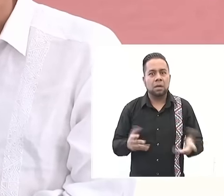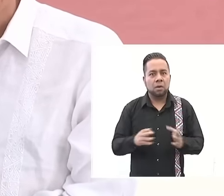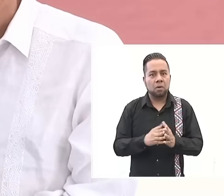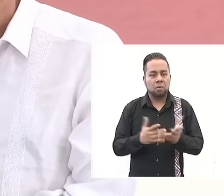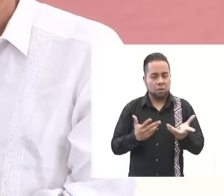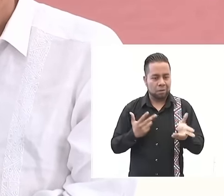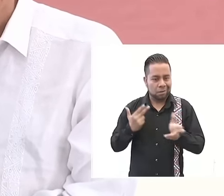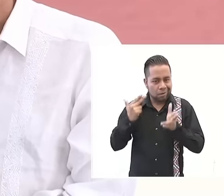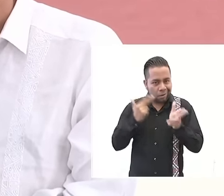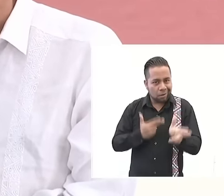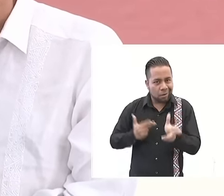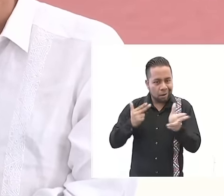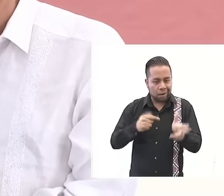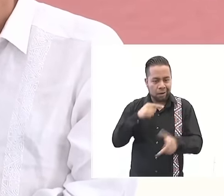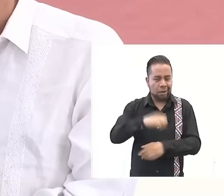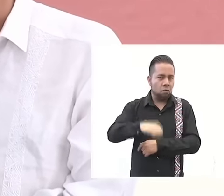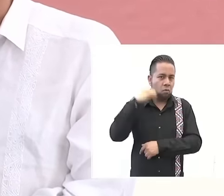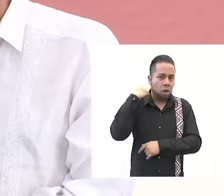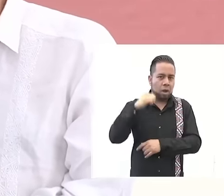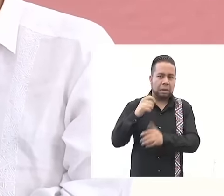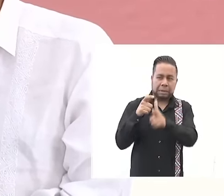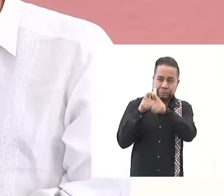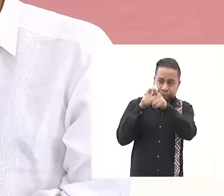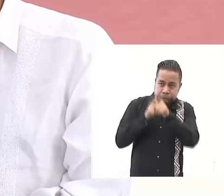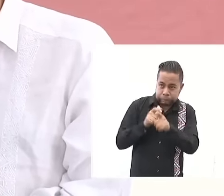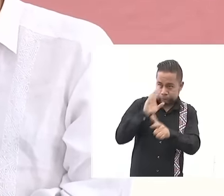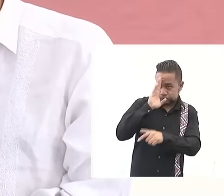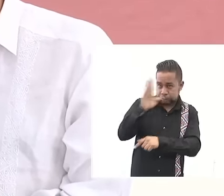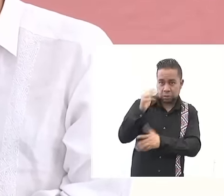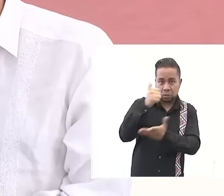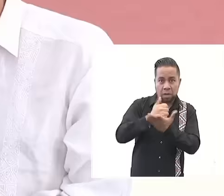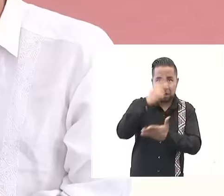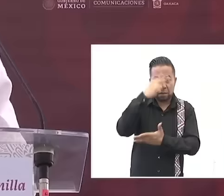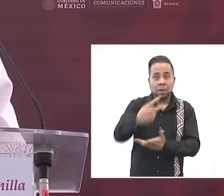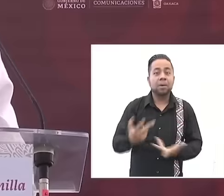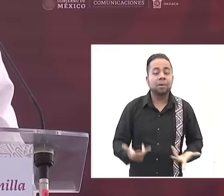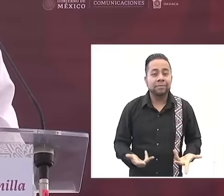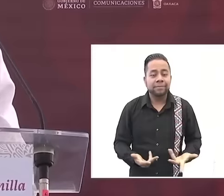desde Oaxaca a la Ciudad de México.